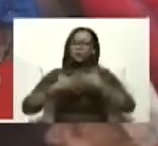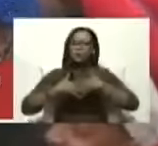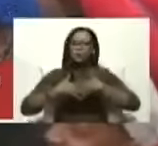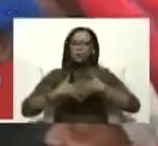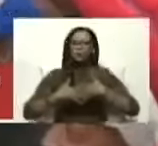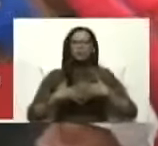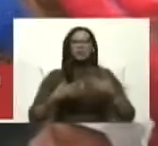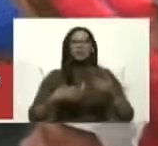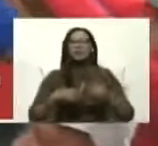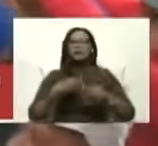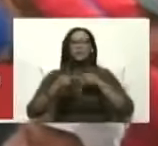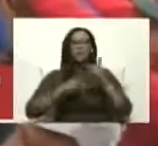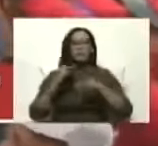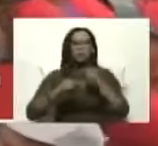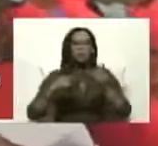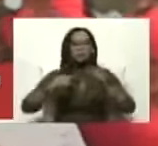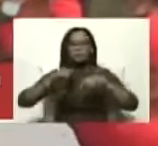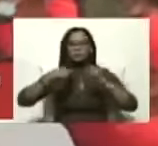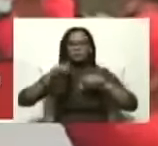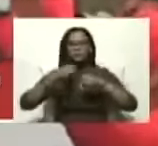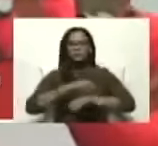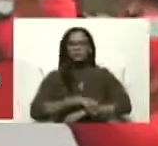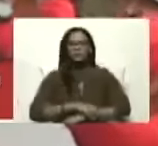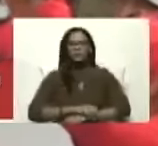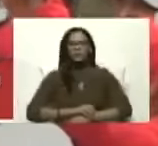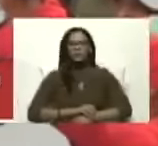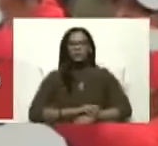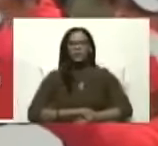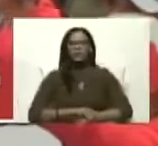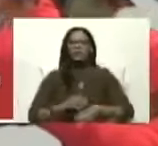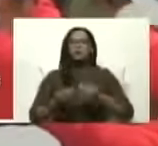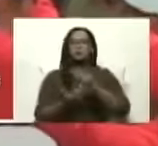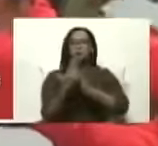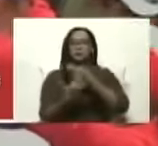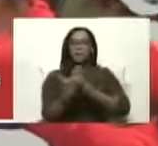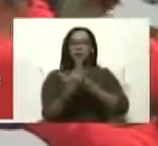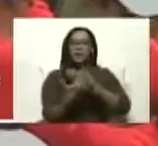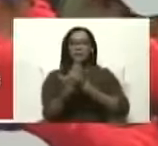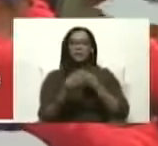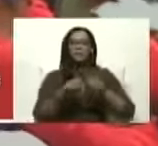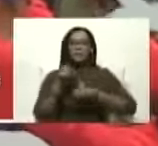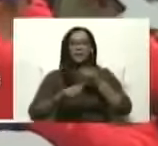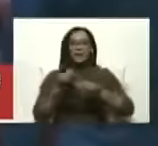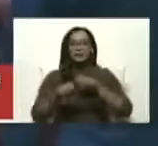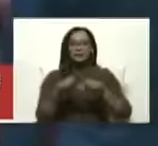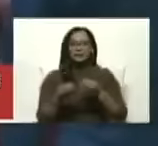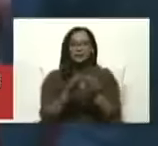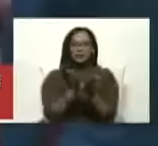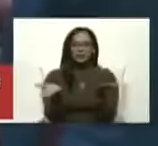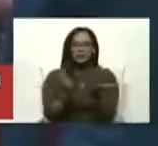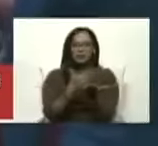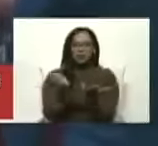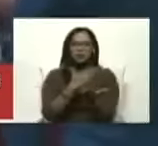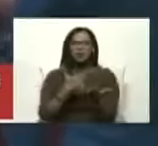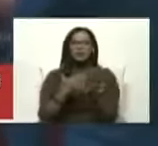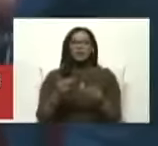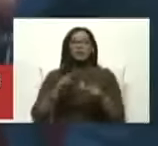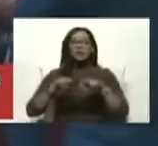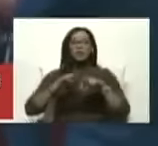exportando plástico, con su industria y con su imprenta para hacer los útiles de nuestros niños, para las